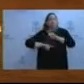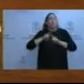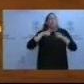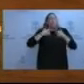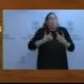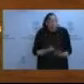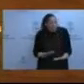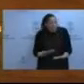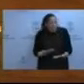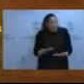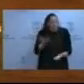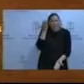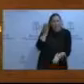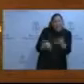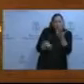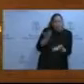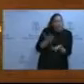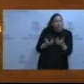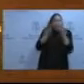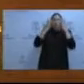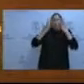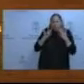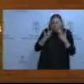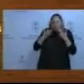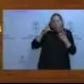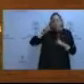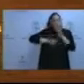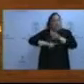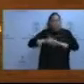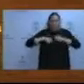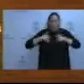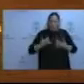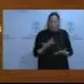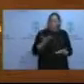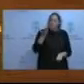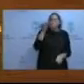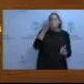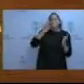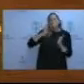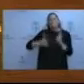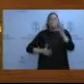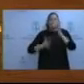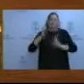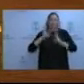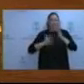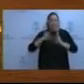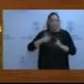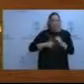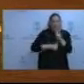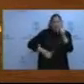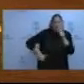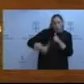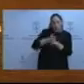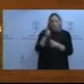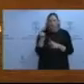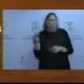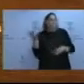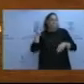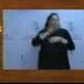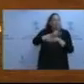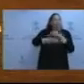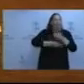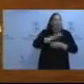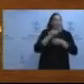que se evalúen objetivamente a esos problemas, que se haga una baremación y se dé una prioridad a la inversión que hay que hacer para